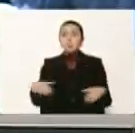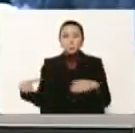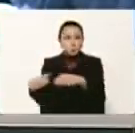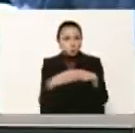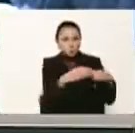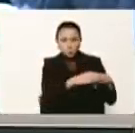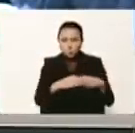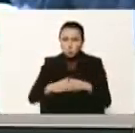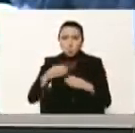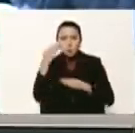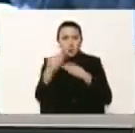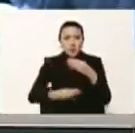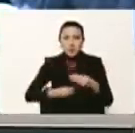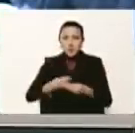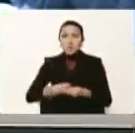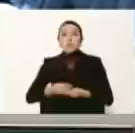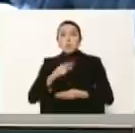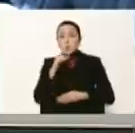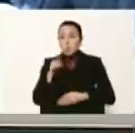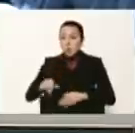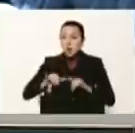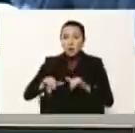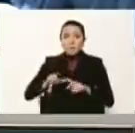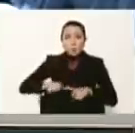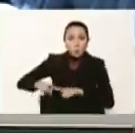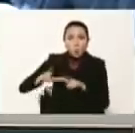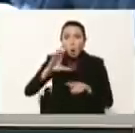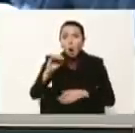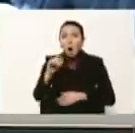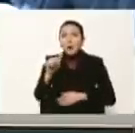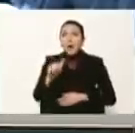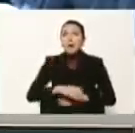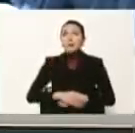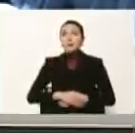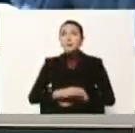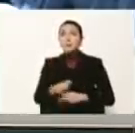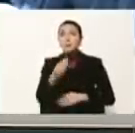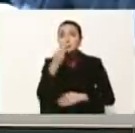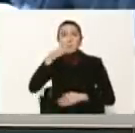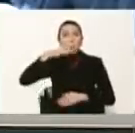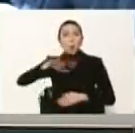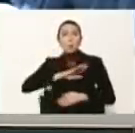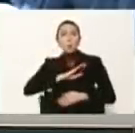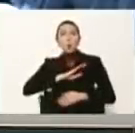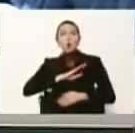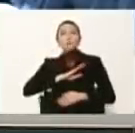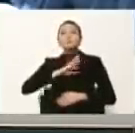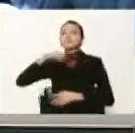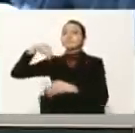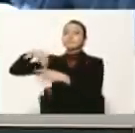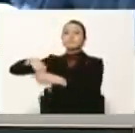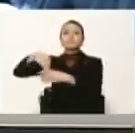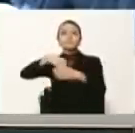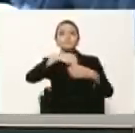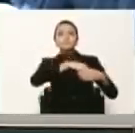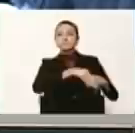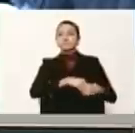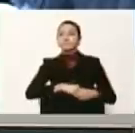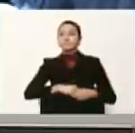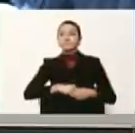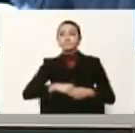armados, por ejemplo, en la Cota 905, donde el alimento del pueblo lo tenían en las viviendas de los